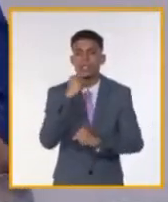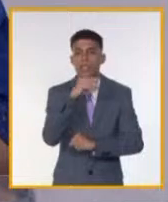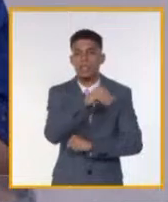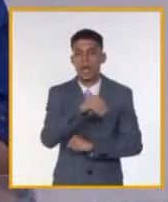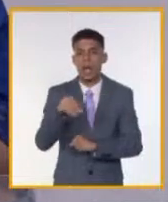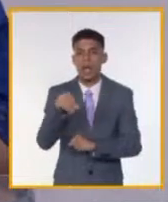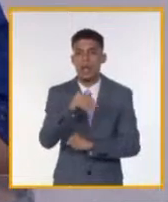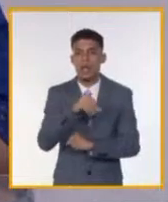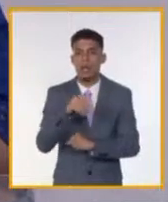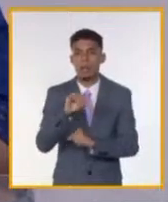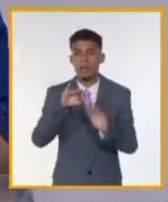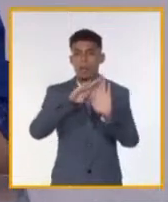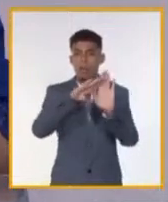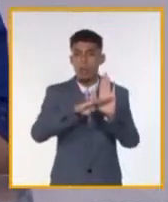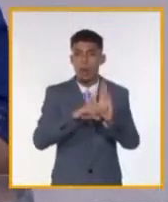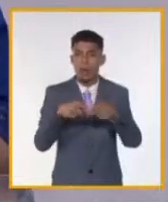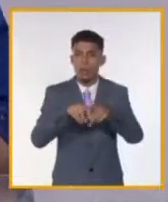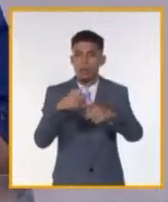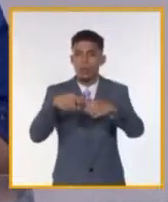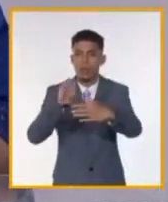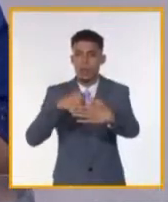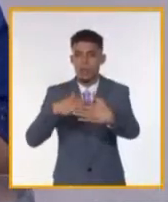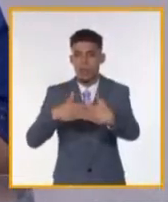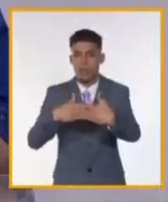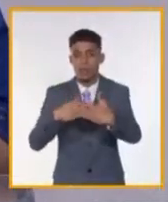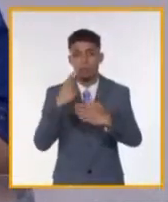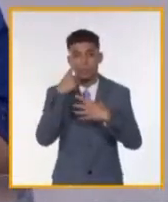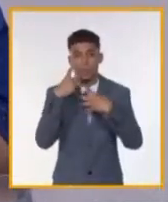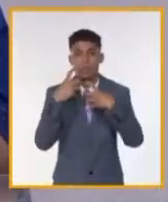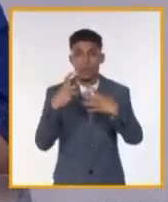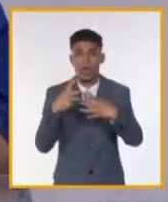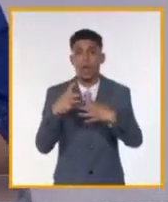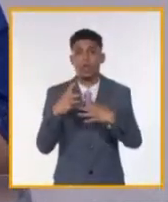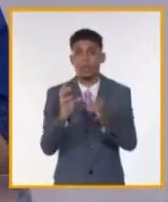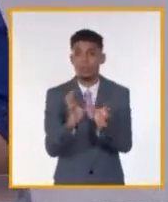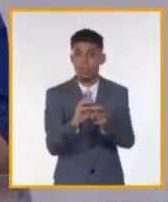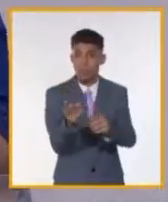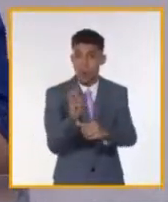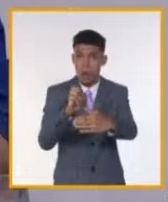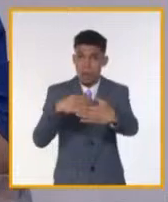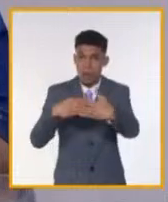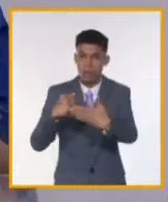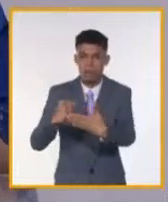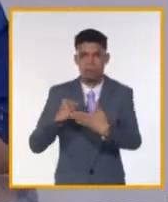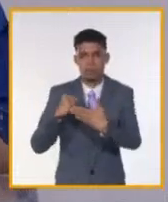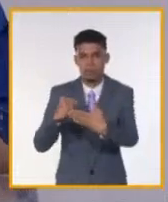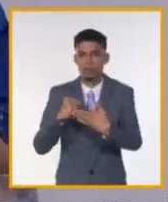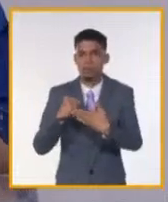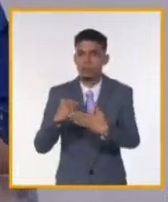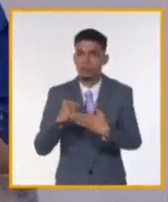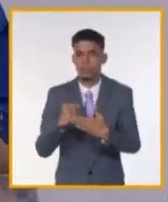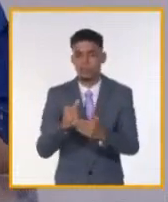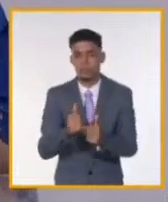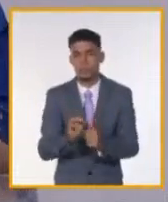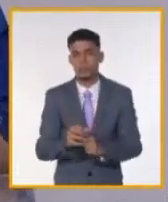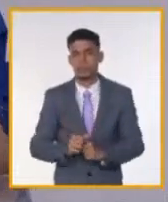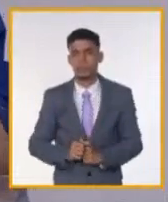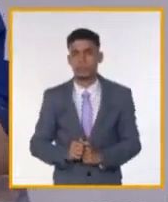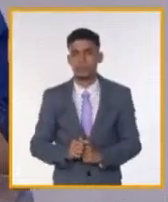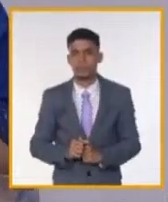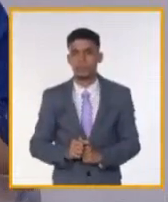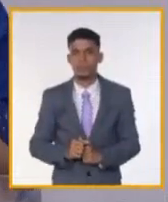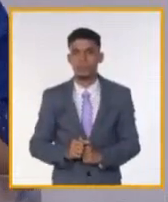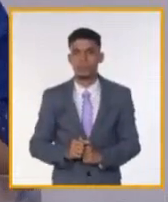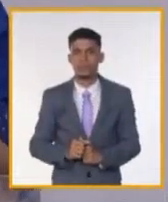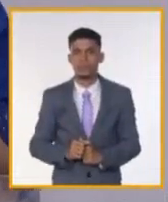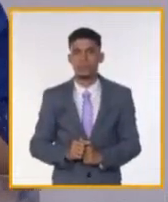con el PNU y que fue un impacto en su momento, donde tuvimos la oportunidad de ser nosotros los que pusiéramos en marcha esto. Y